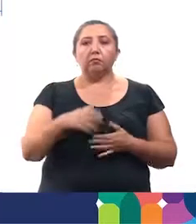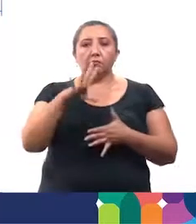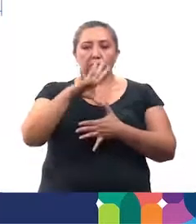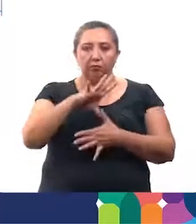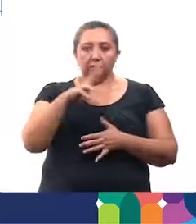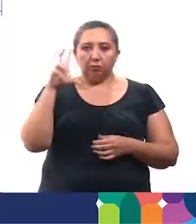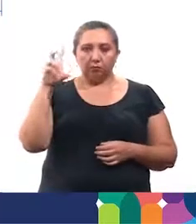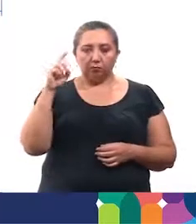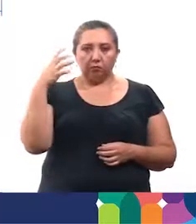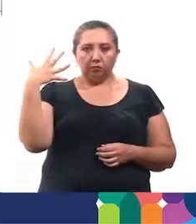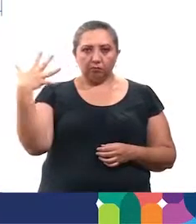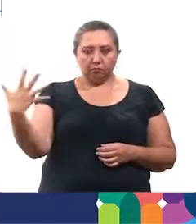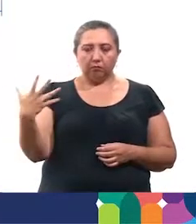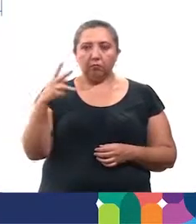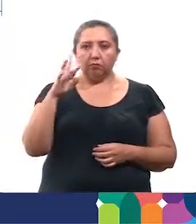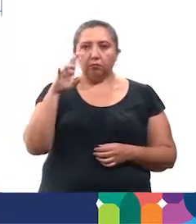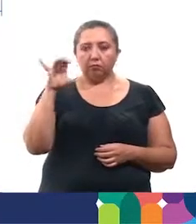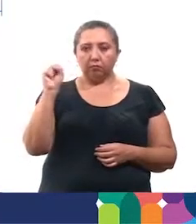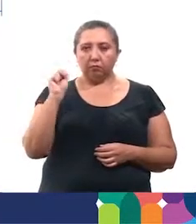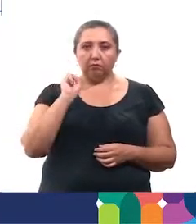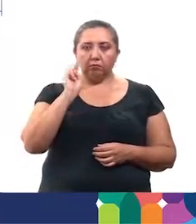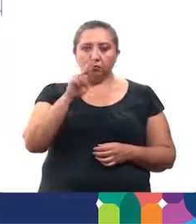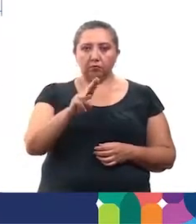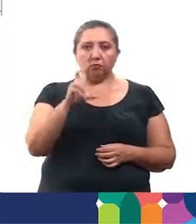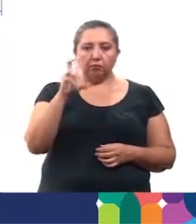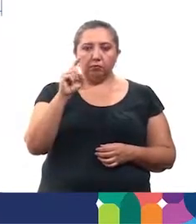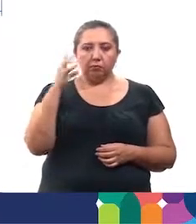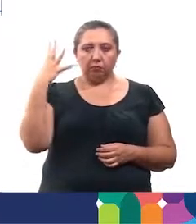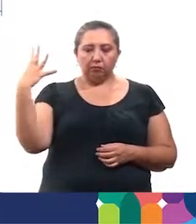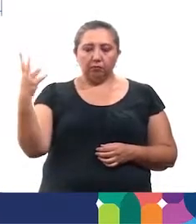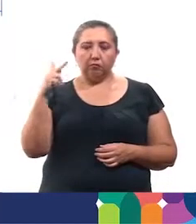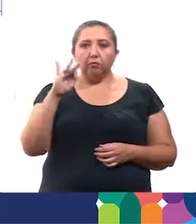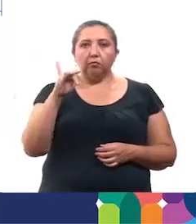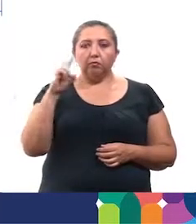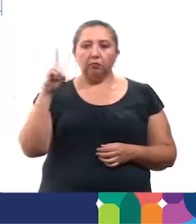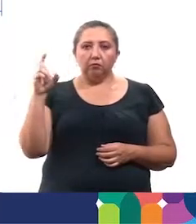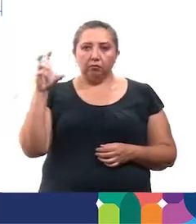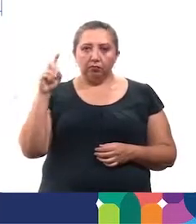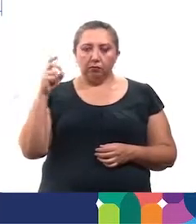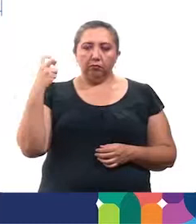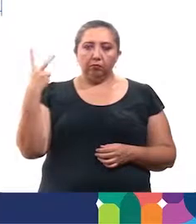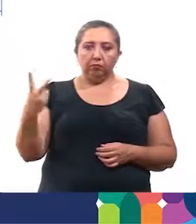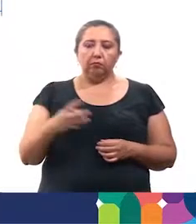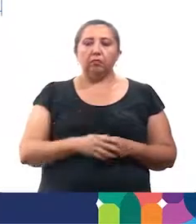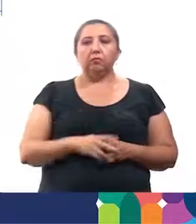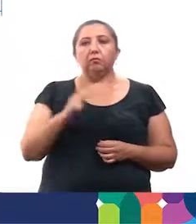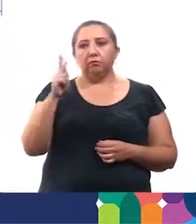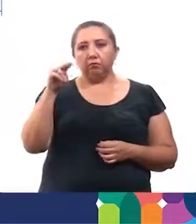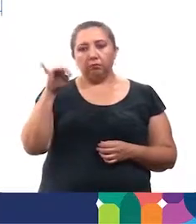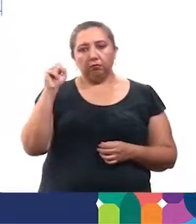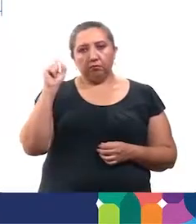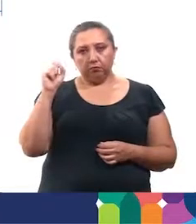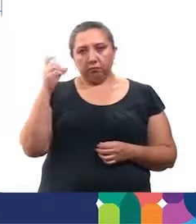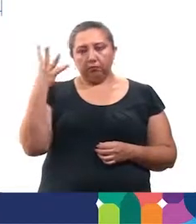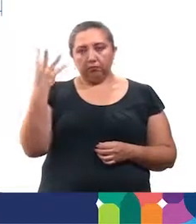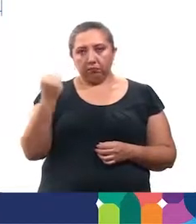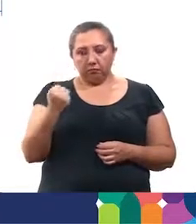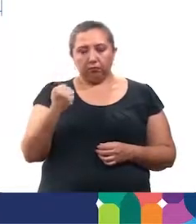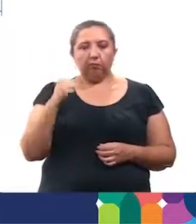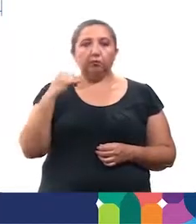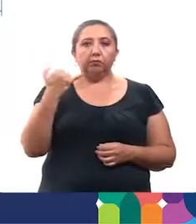Américas 35, Brisas del Norte 34, Fidel Velázquez 32, Pensiones